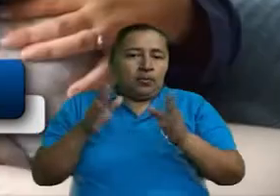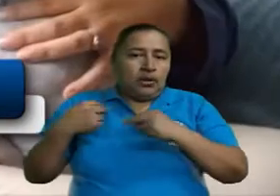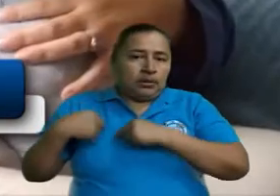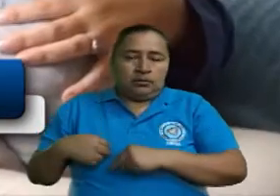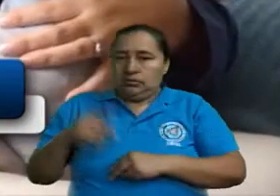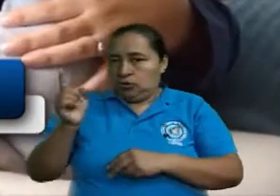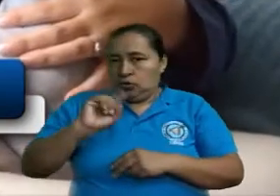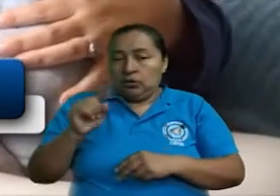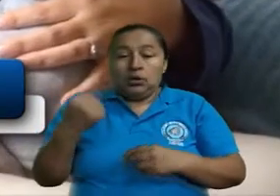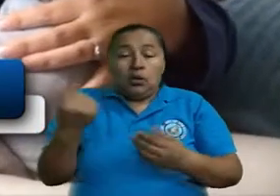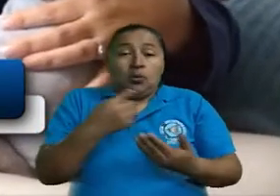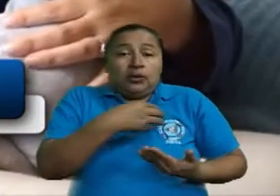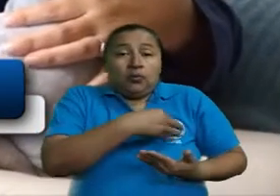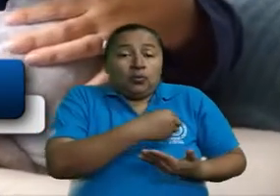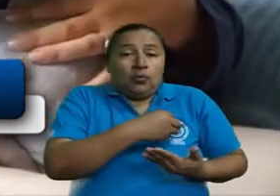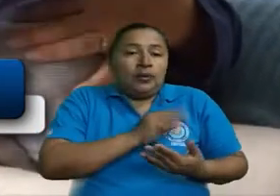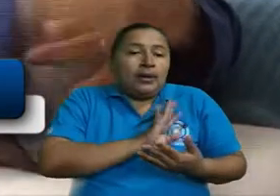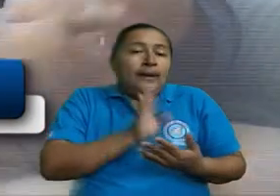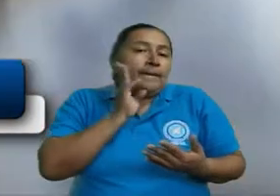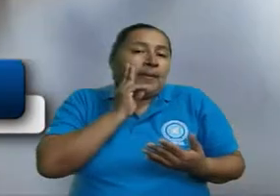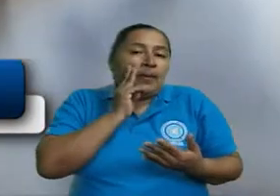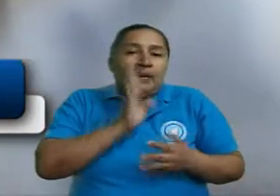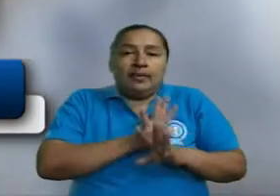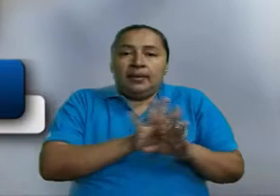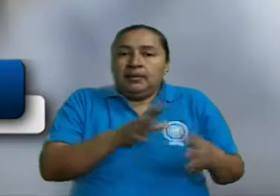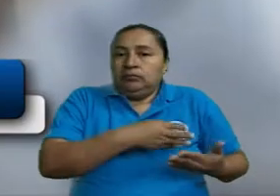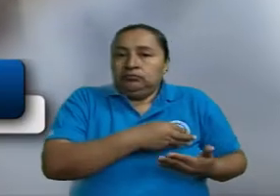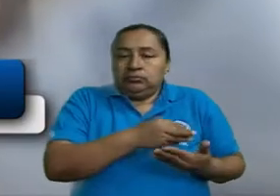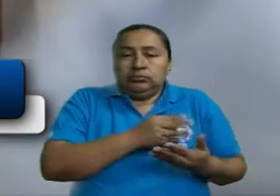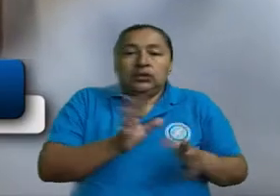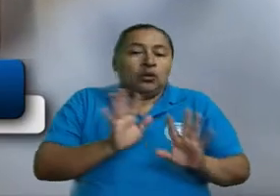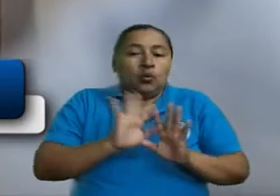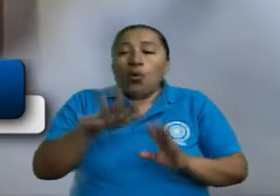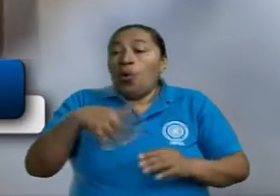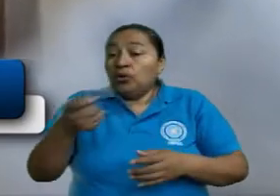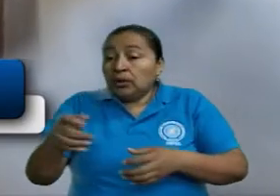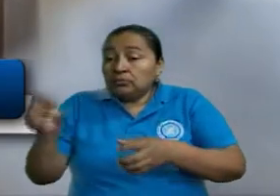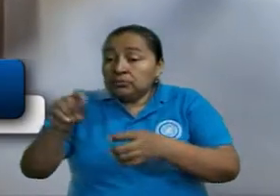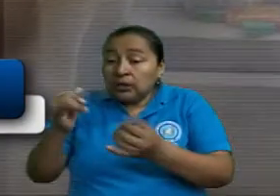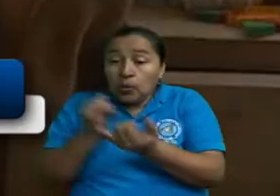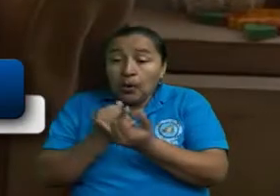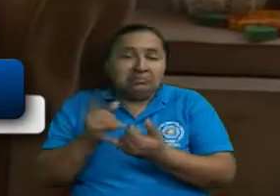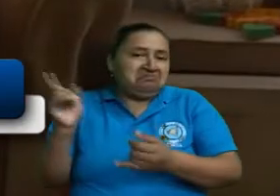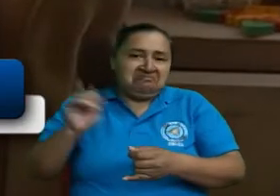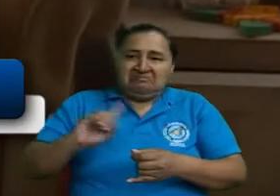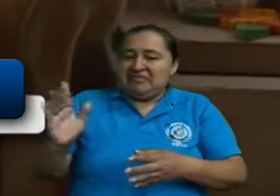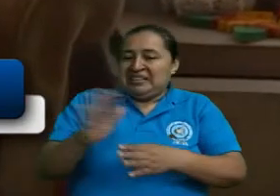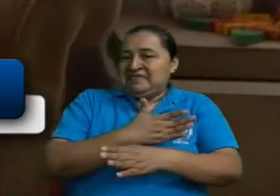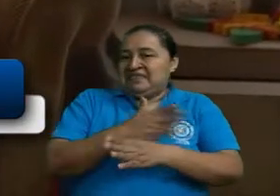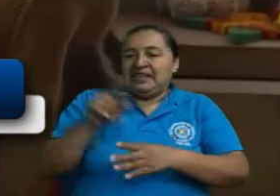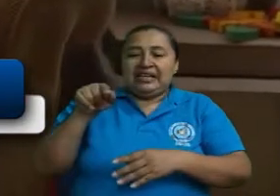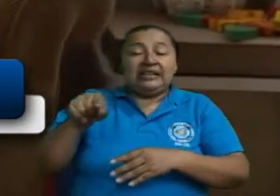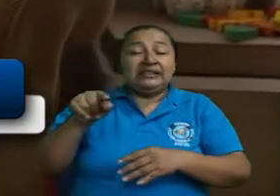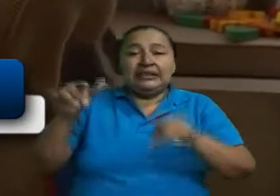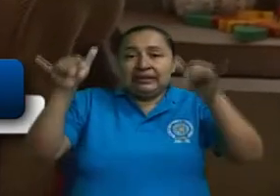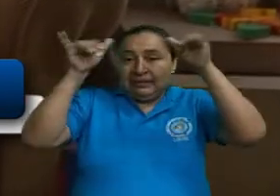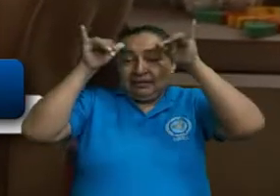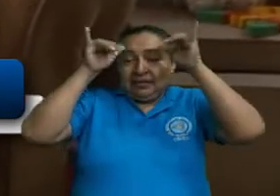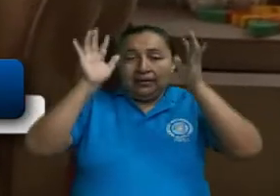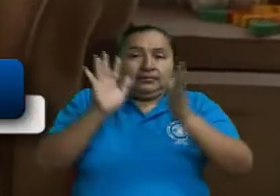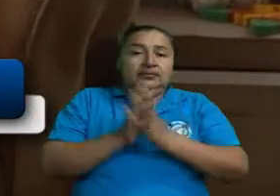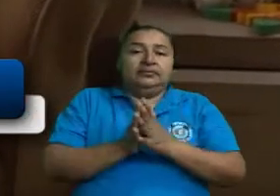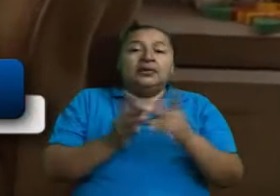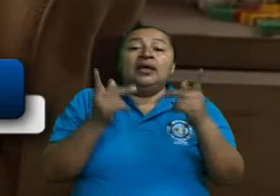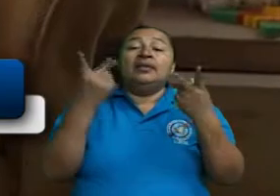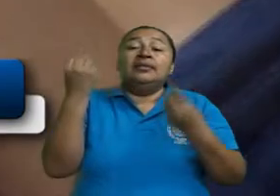fórmula maternizada es la que le sale a la mamá del seno. Después no hay ninguna otra. Entonces, evidentemente, dependiendo del